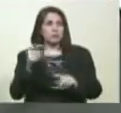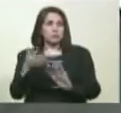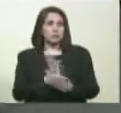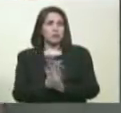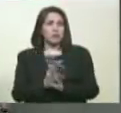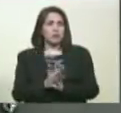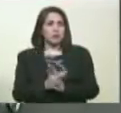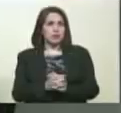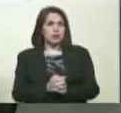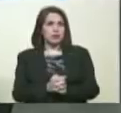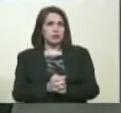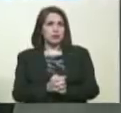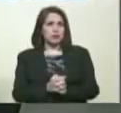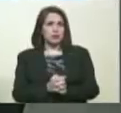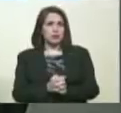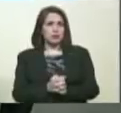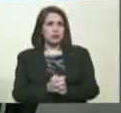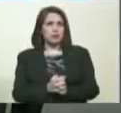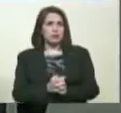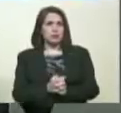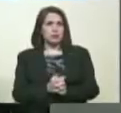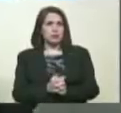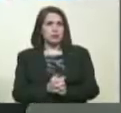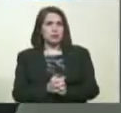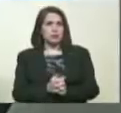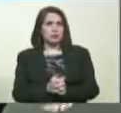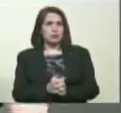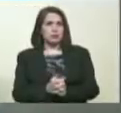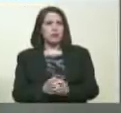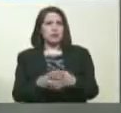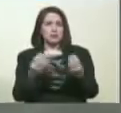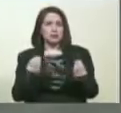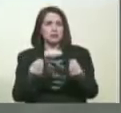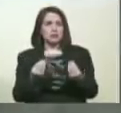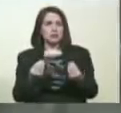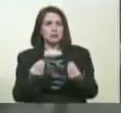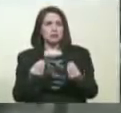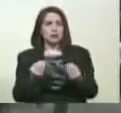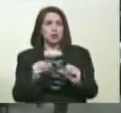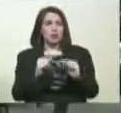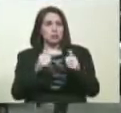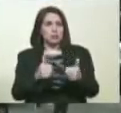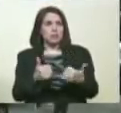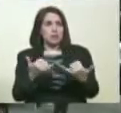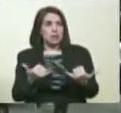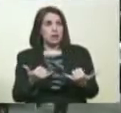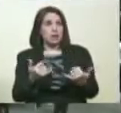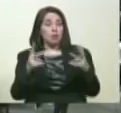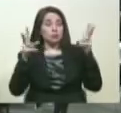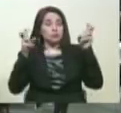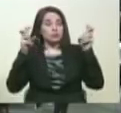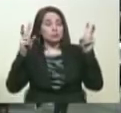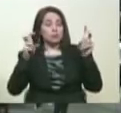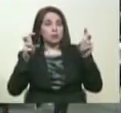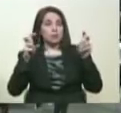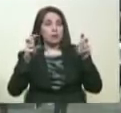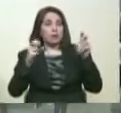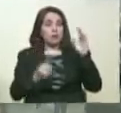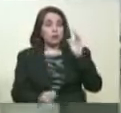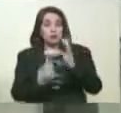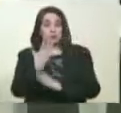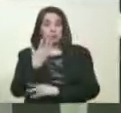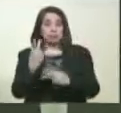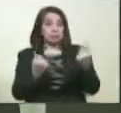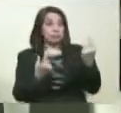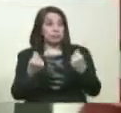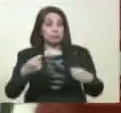solamente la demanda nacional, satisfacer las necesidades de nuestro pueblo, sino también comenzar a generar nuevas fuentes de riqueza. Y aquí